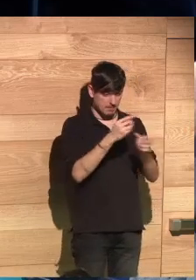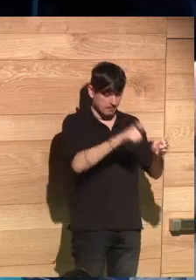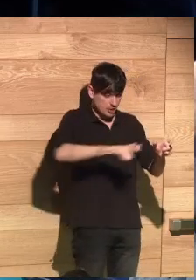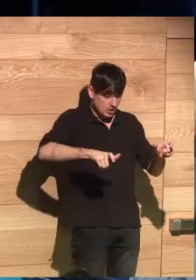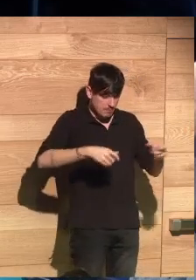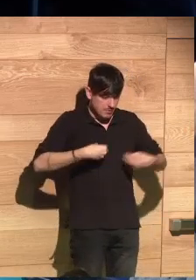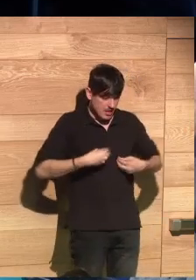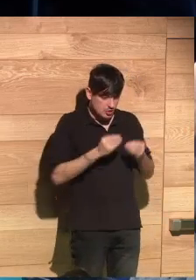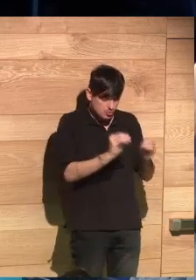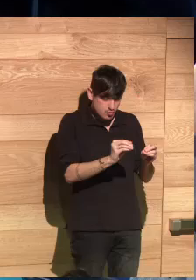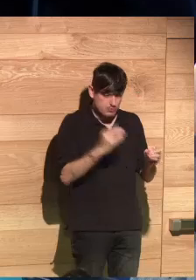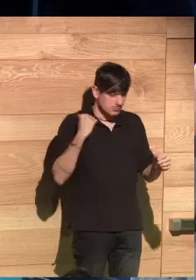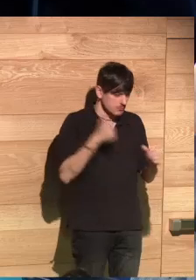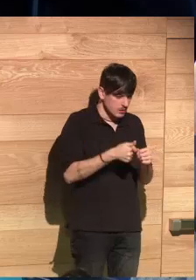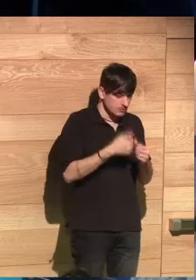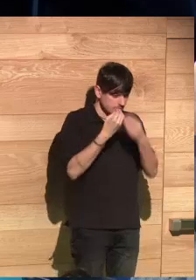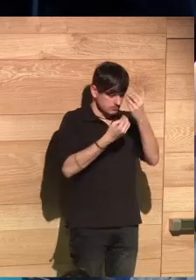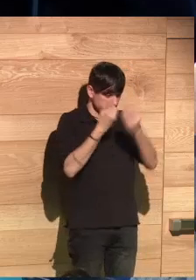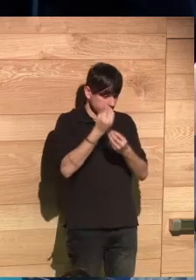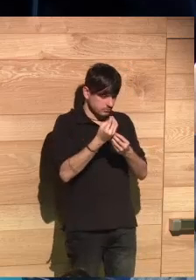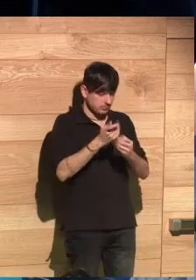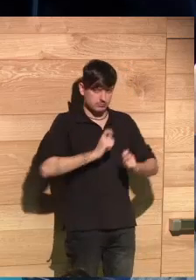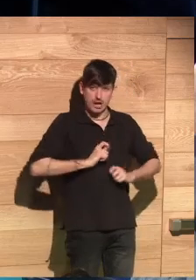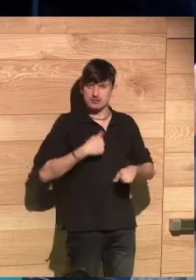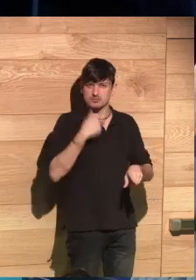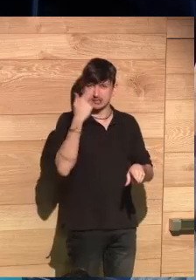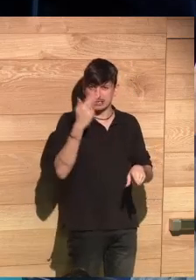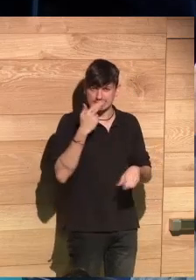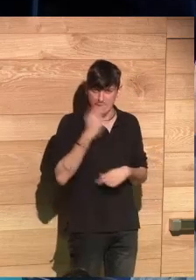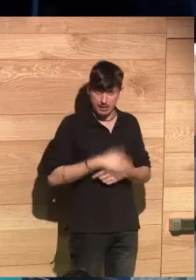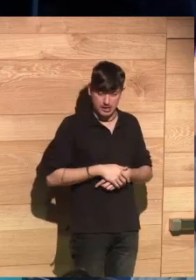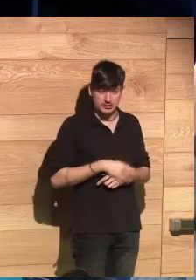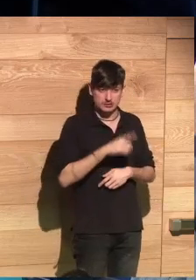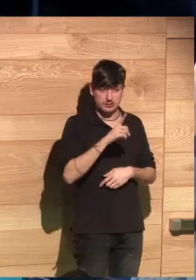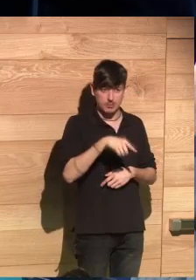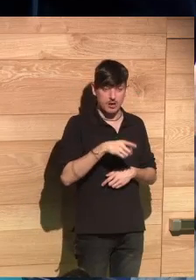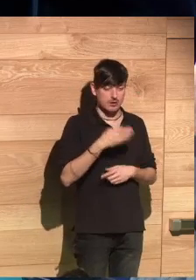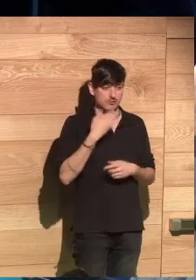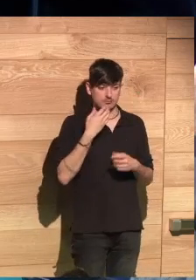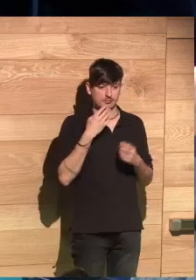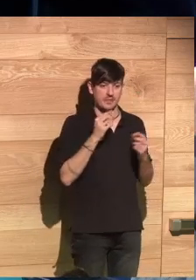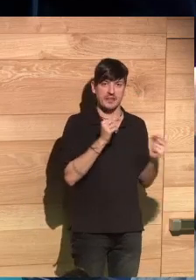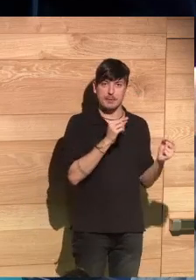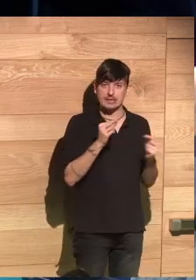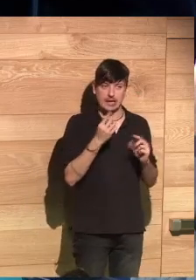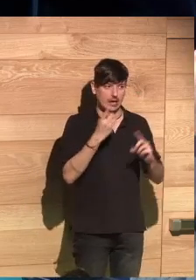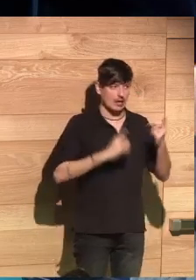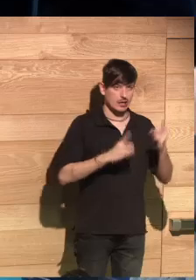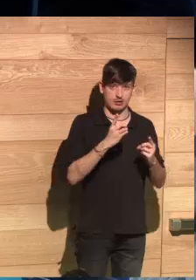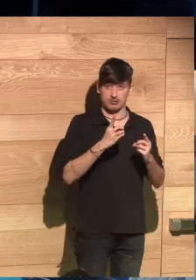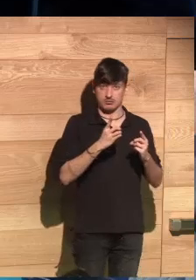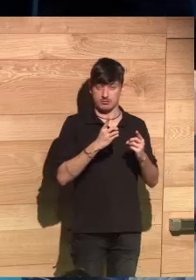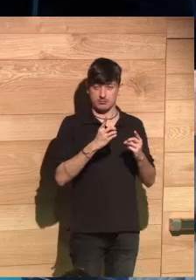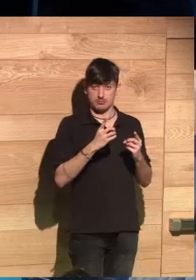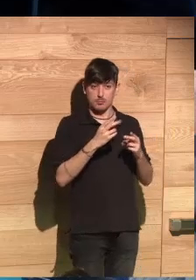de los personajes. Eso era lo que me interesaba. O sea, me gusta, hay otros espacios de reflexión, el debate, el ensayo político,